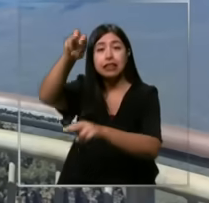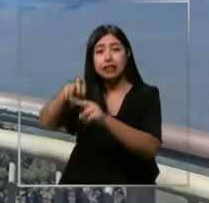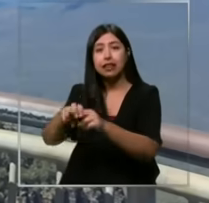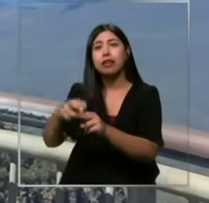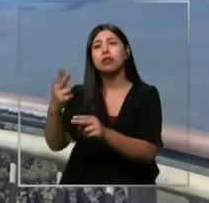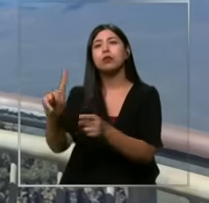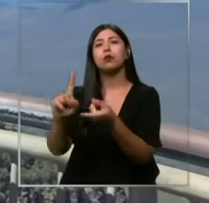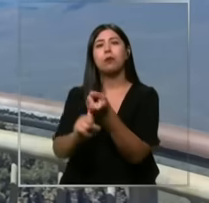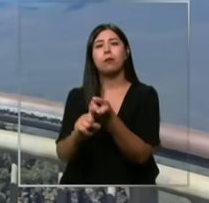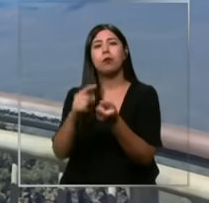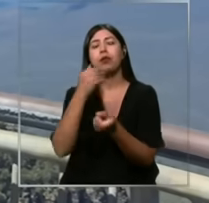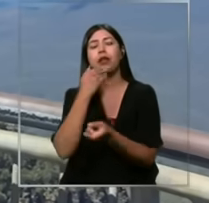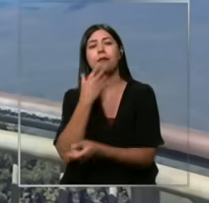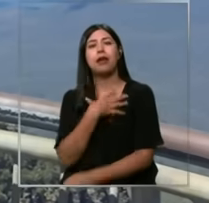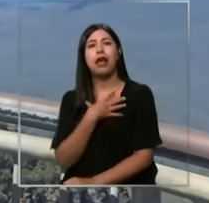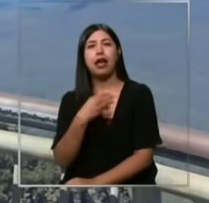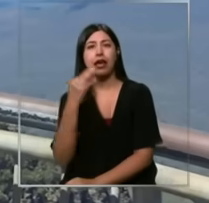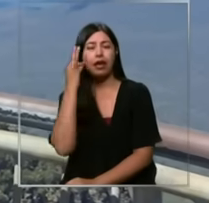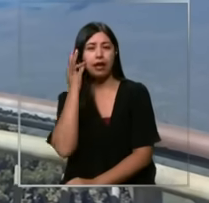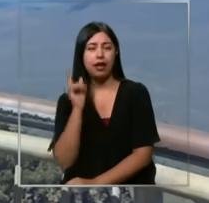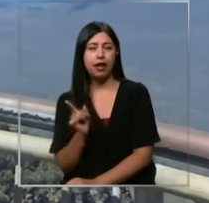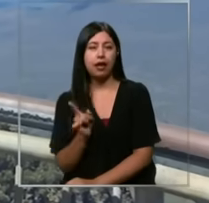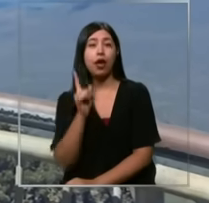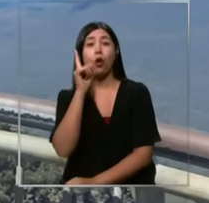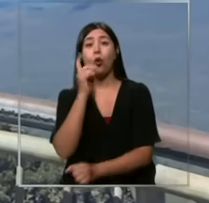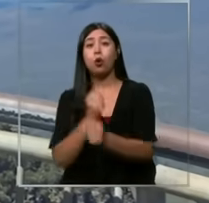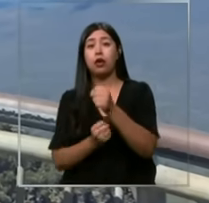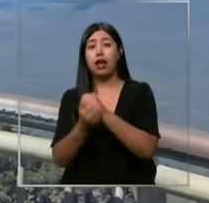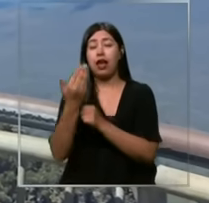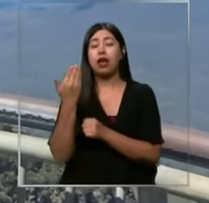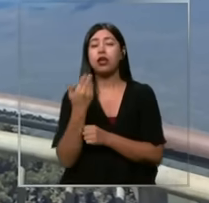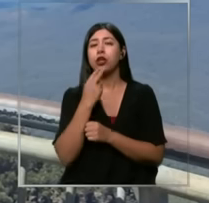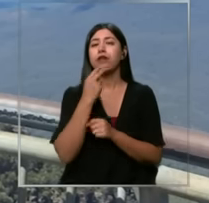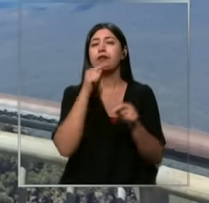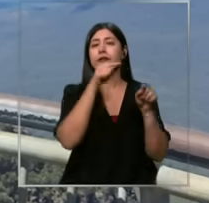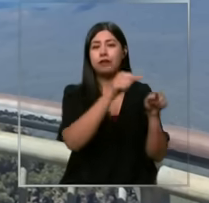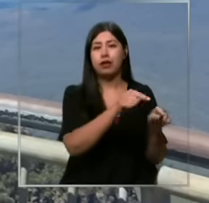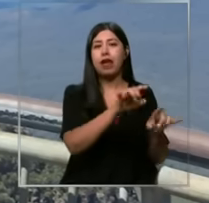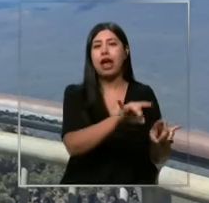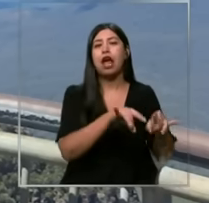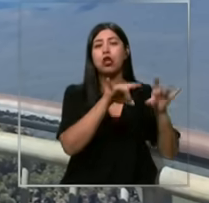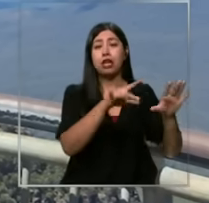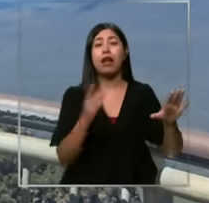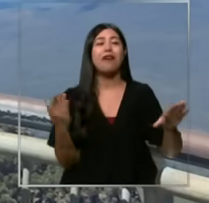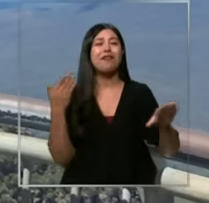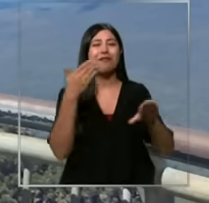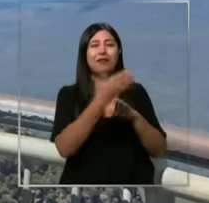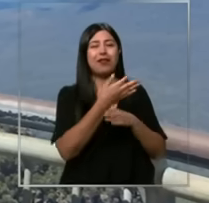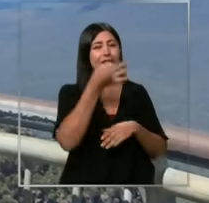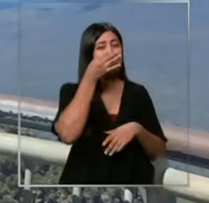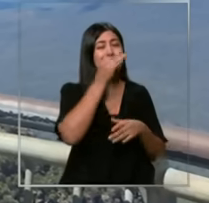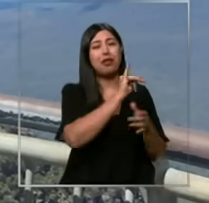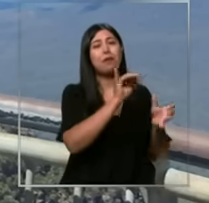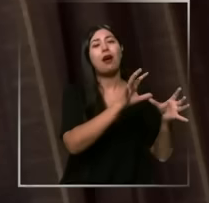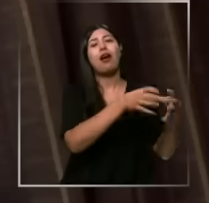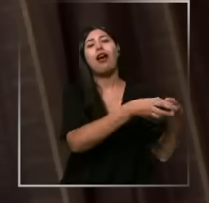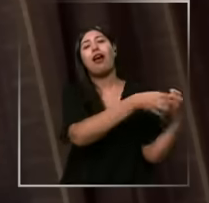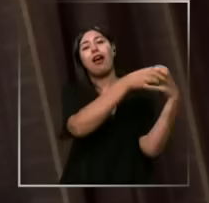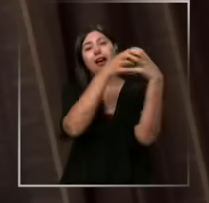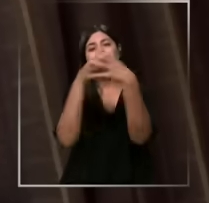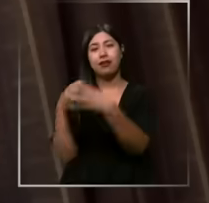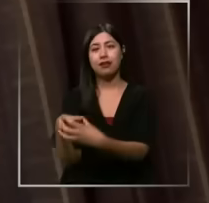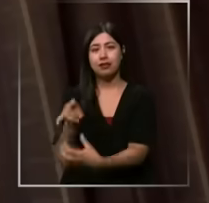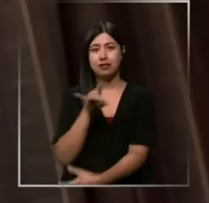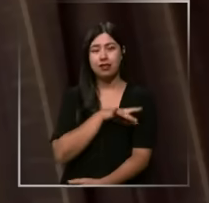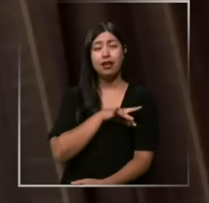su marido y su hija Sandra, quien hace un año vivía en Sydney y la fueron a visitar para volver juntos al país. Y